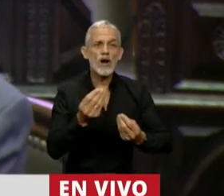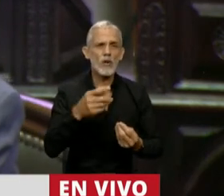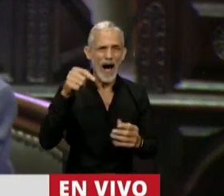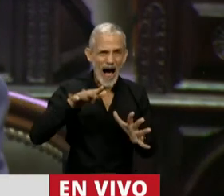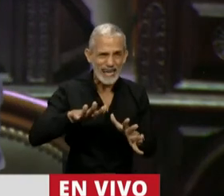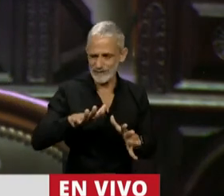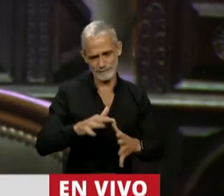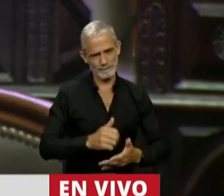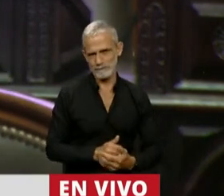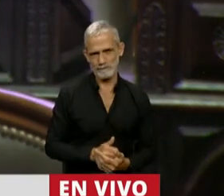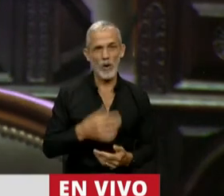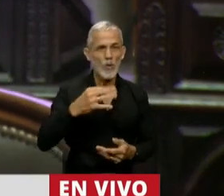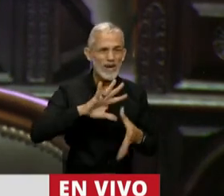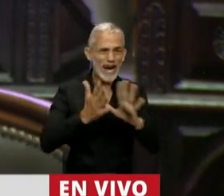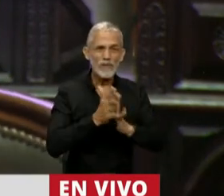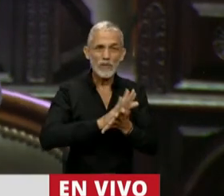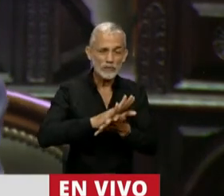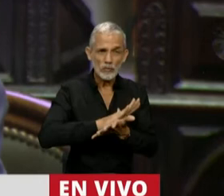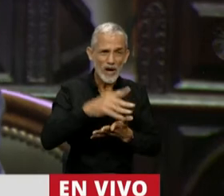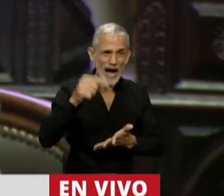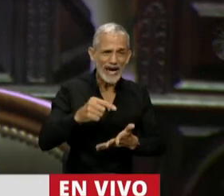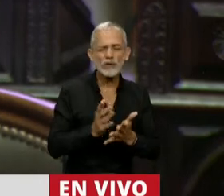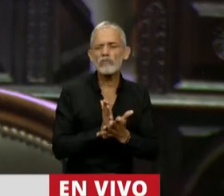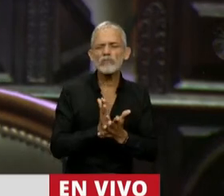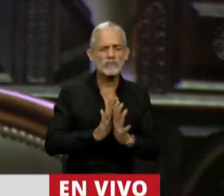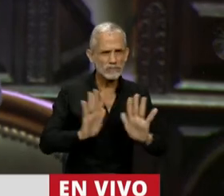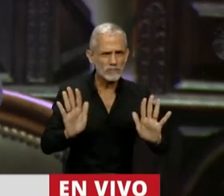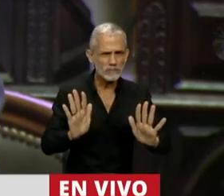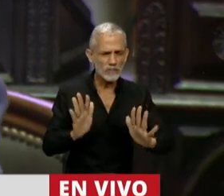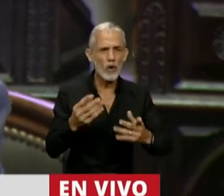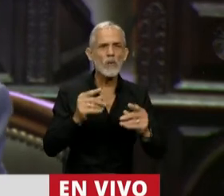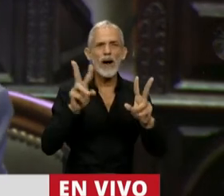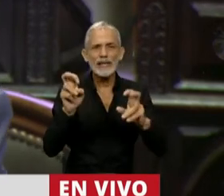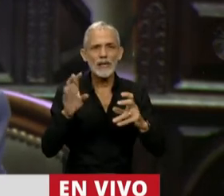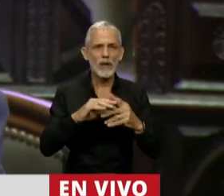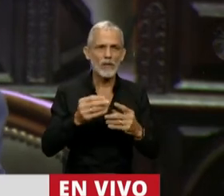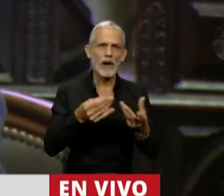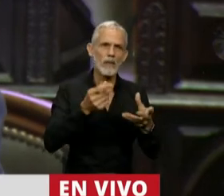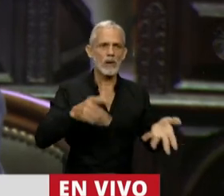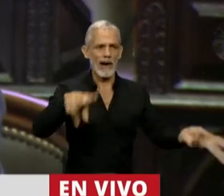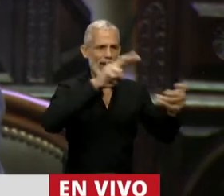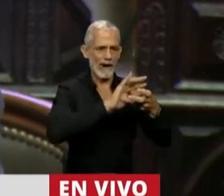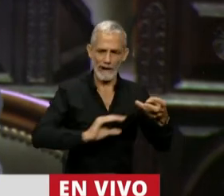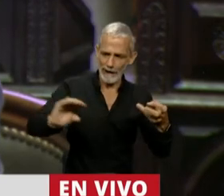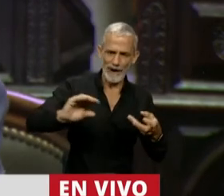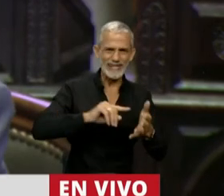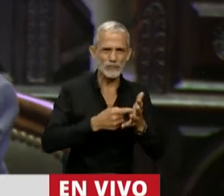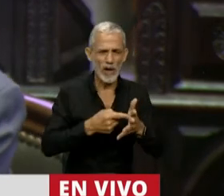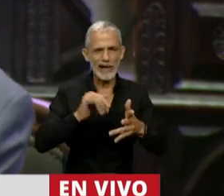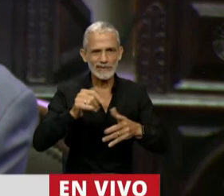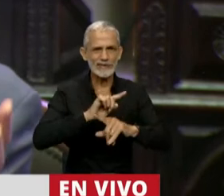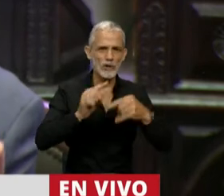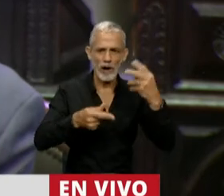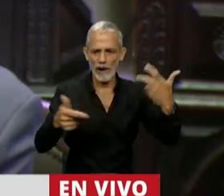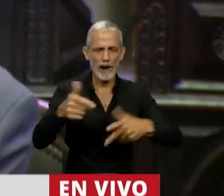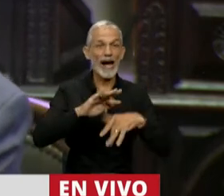esta. La única manera de solucionar de manera definitiva el tema de la coparticipación que a la ciudad le corresponde, y de paso